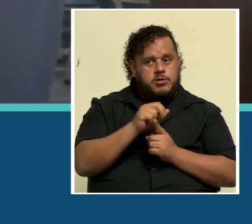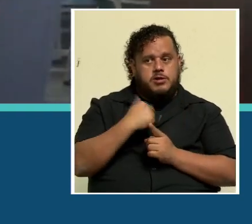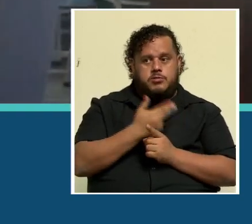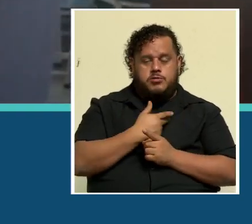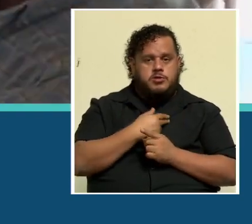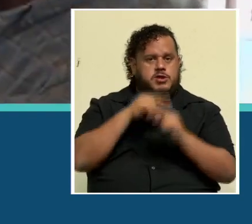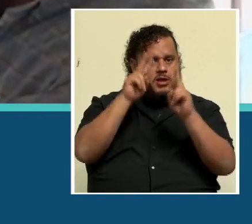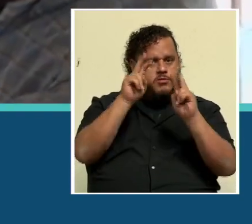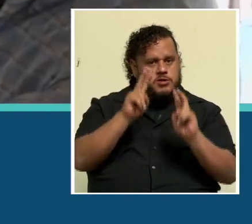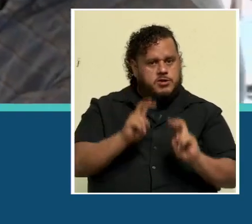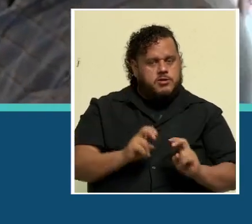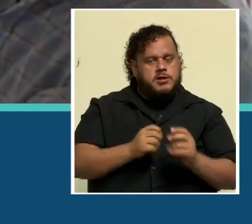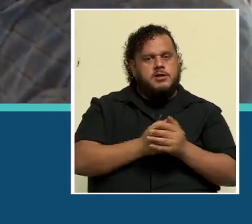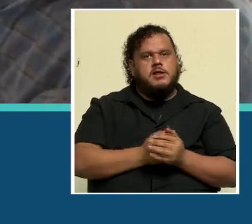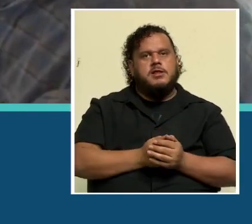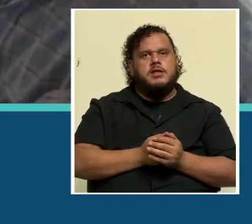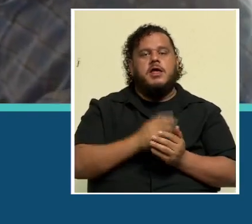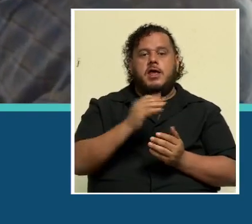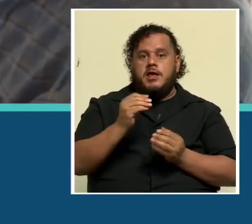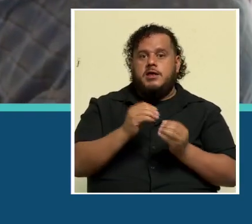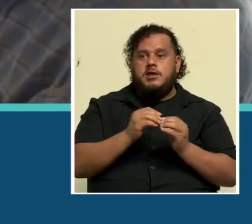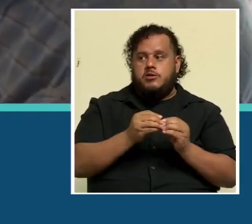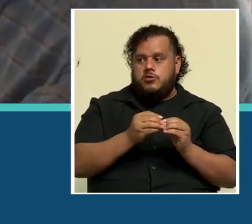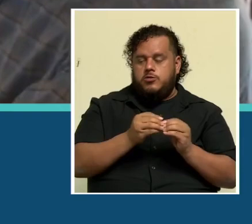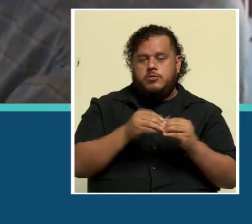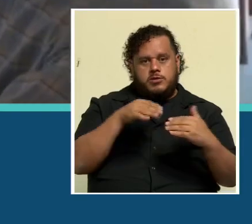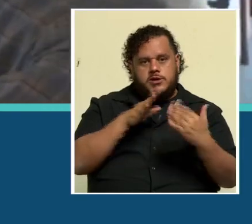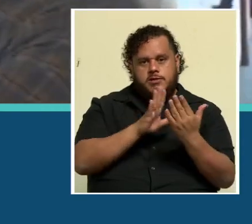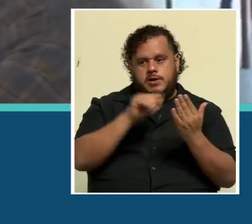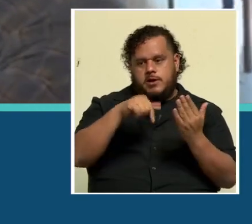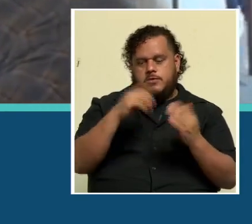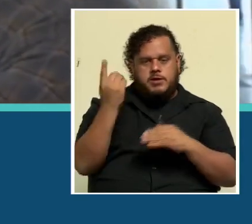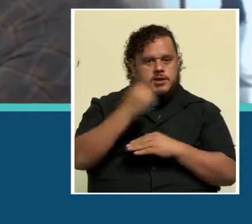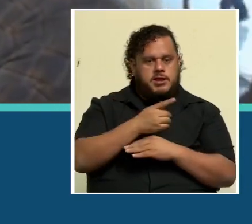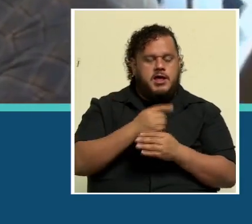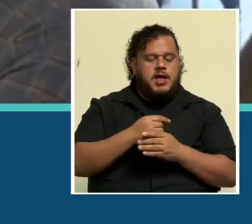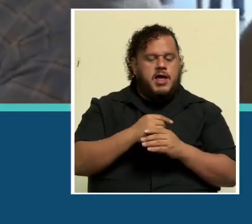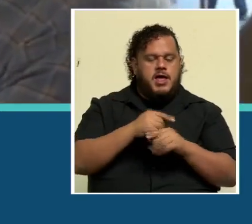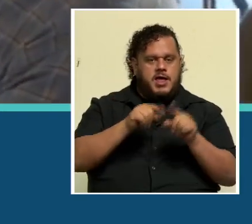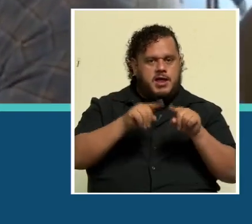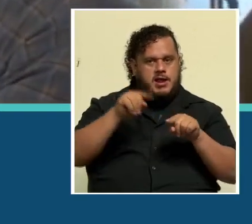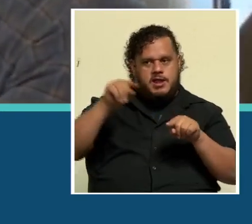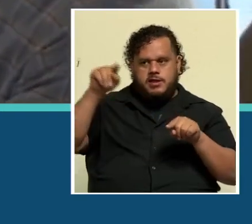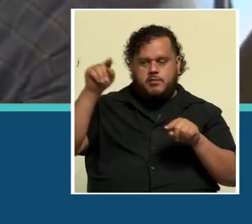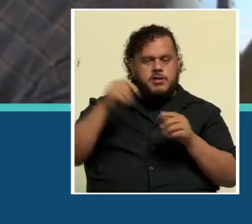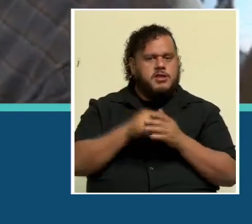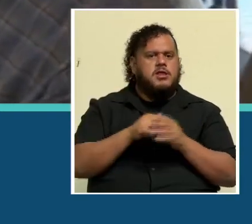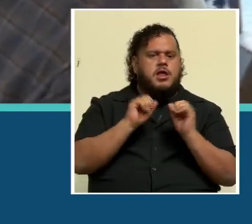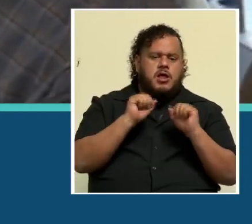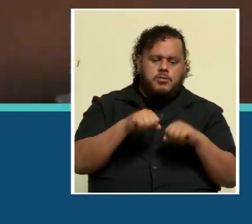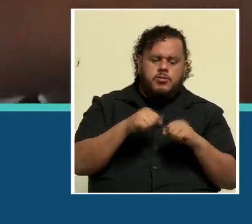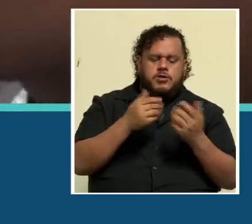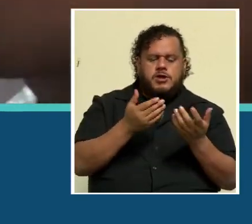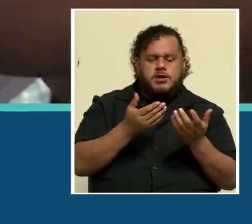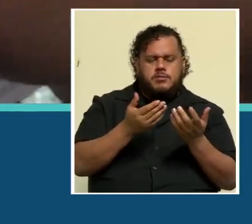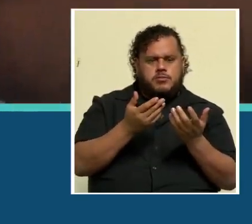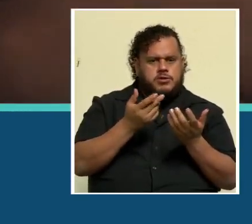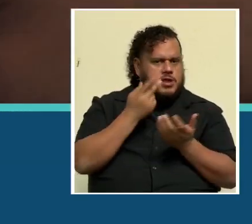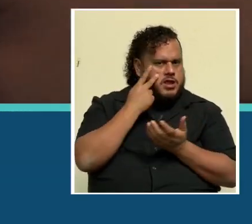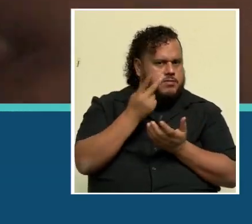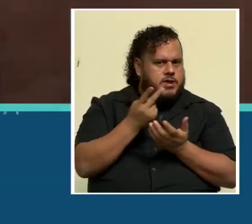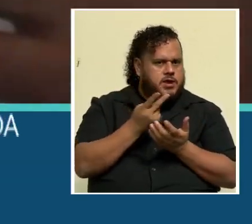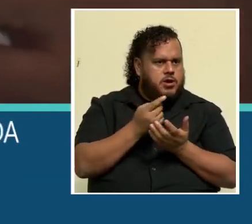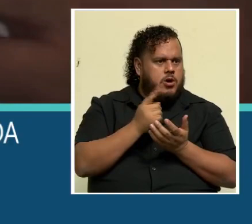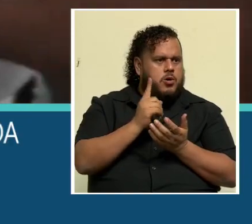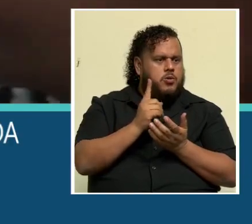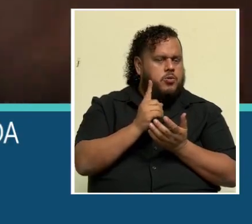estado analizando y los números que se reflejan hoy en día en las encuestas, podríamos estar pues viendo una